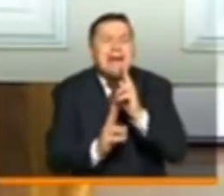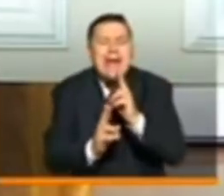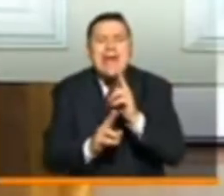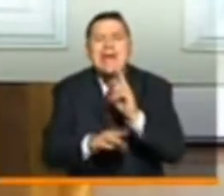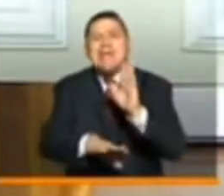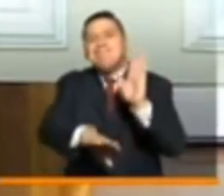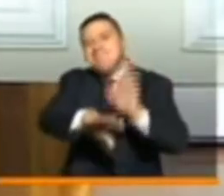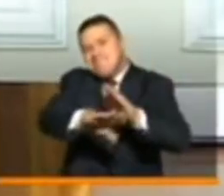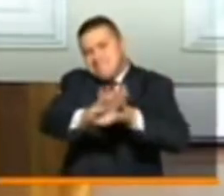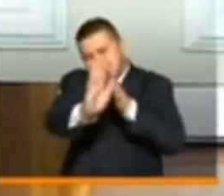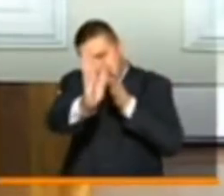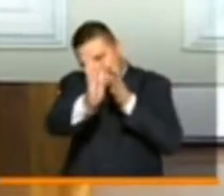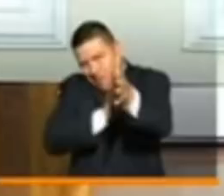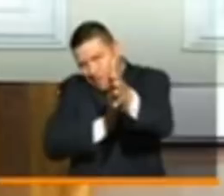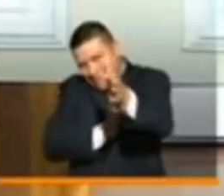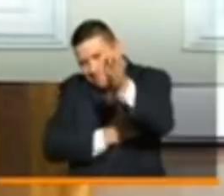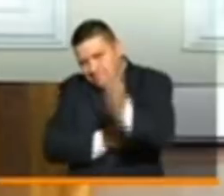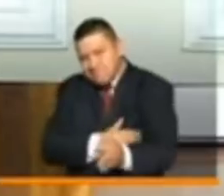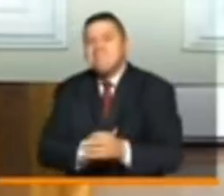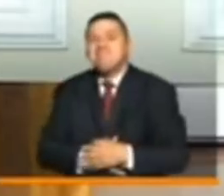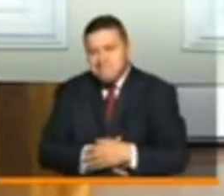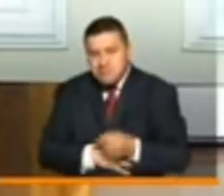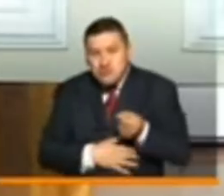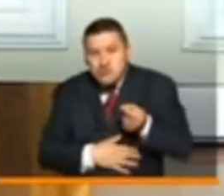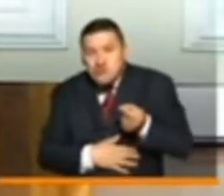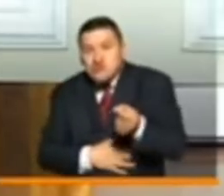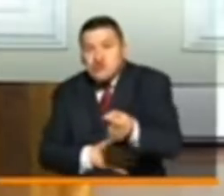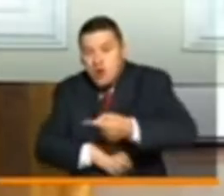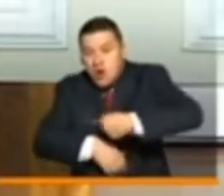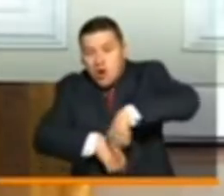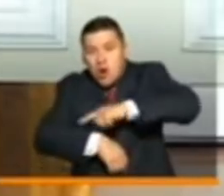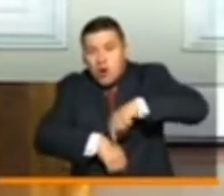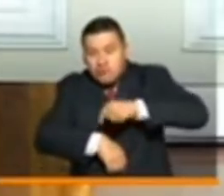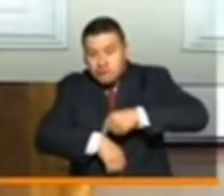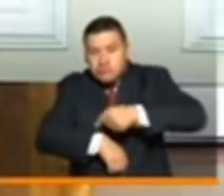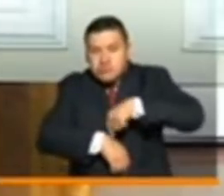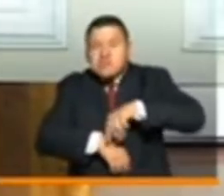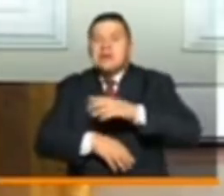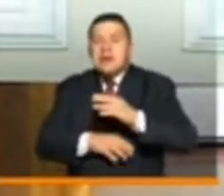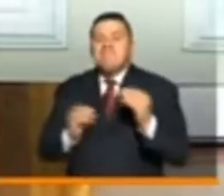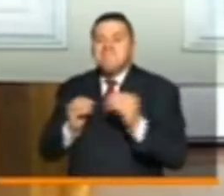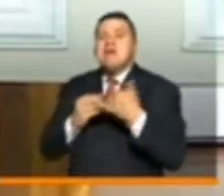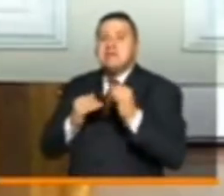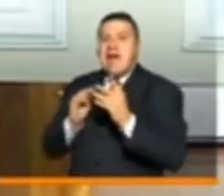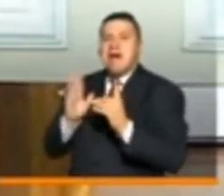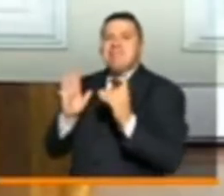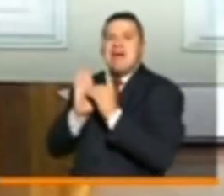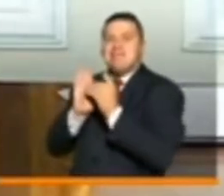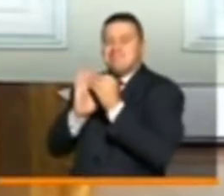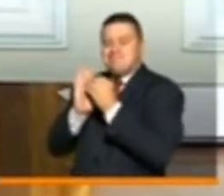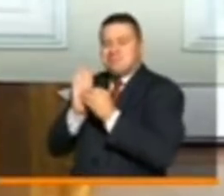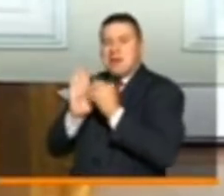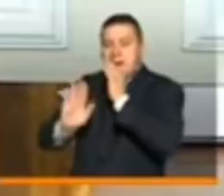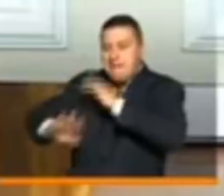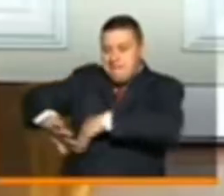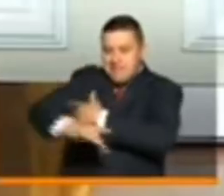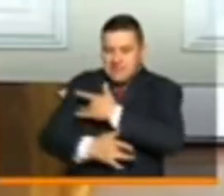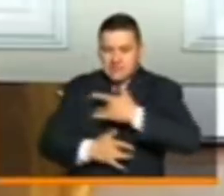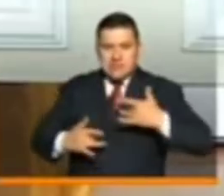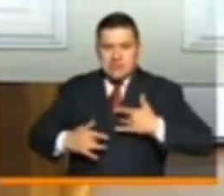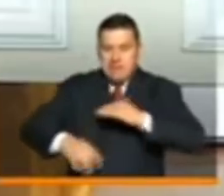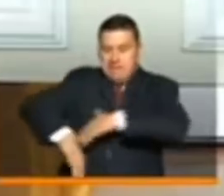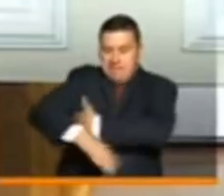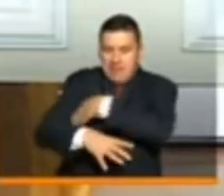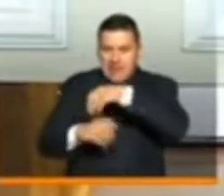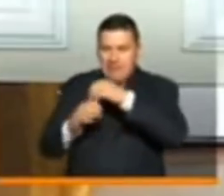quiero transmitirles a ustedes que en las próximas horas estaremos emitiendo una circular del ministerio de salud y el